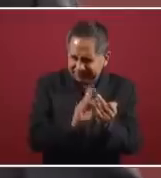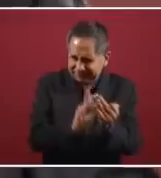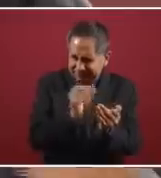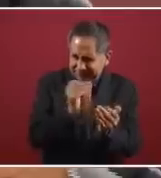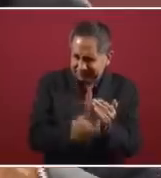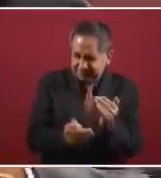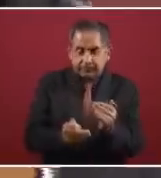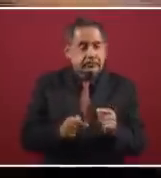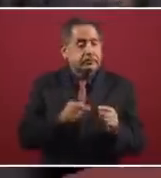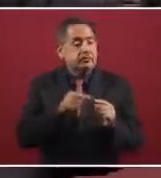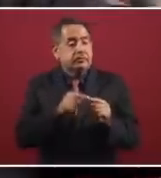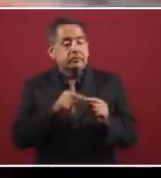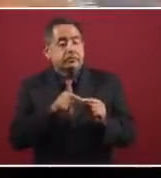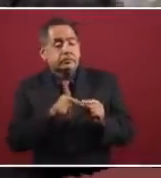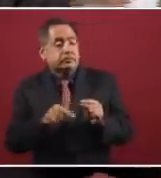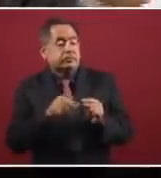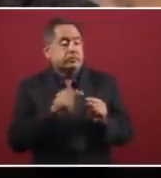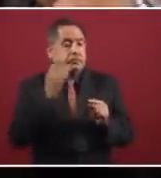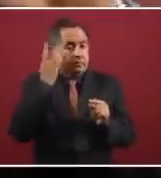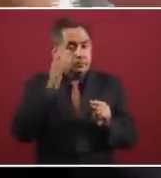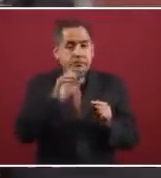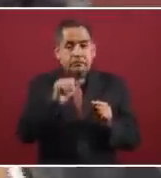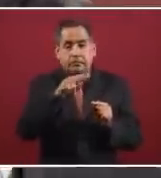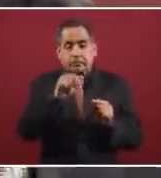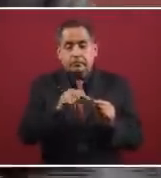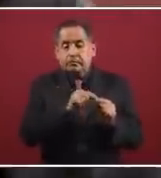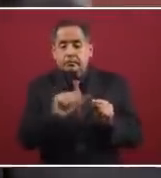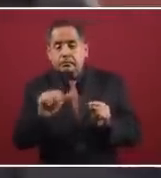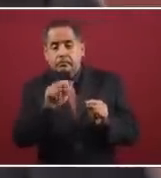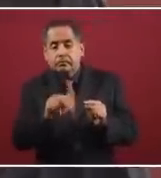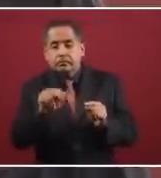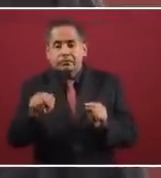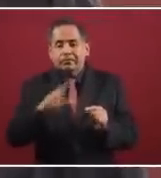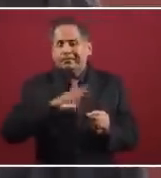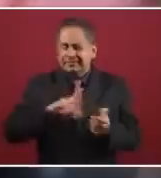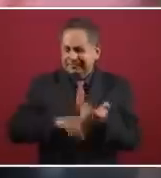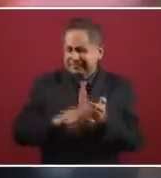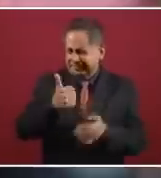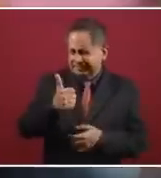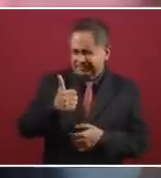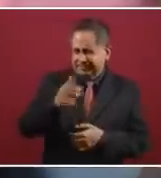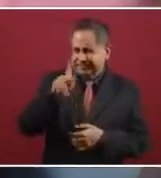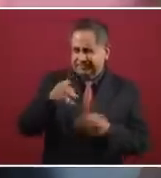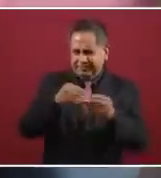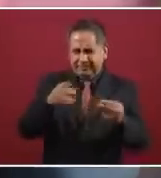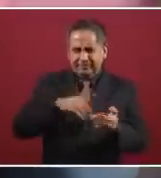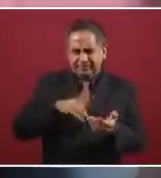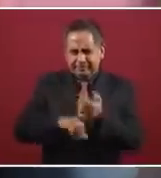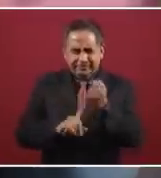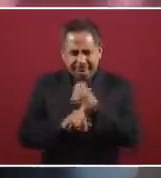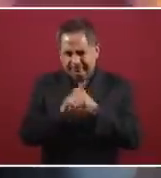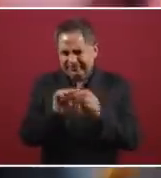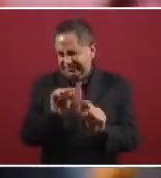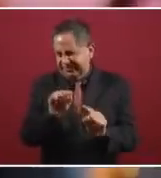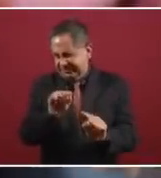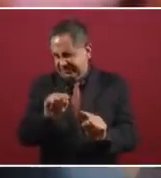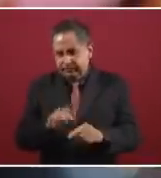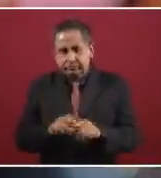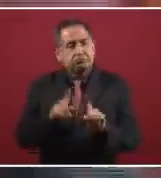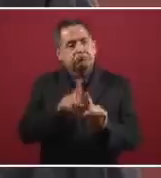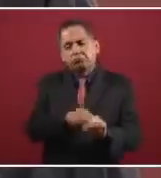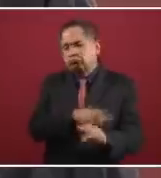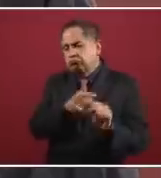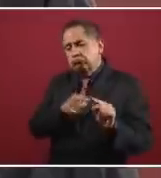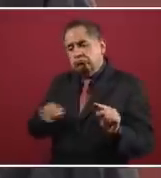en el tramo de Santa Ana a Nogales tenemos 6 kilómetros que tuvimos problema. Todo lo demás